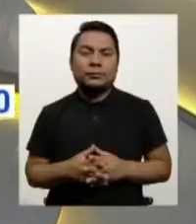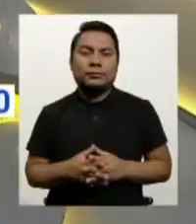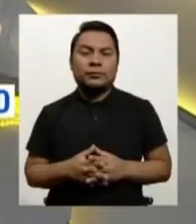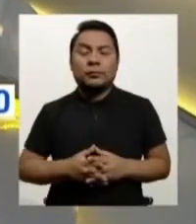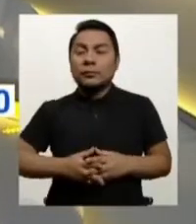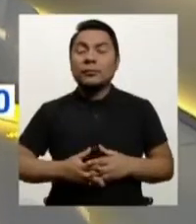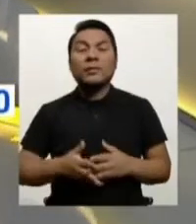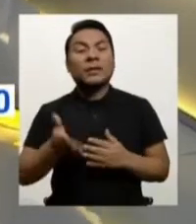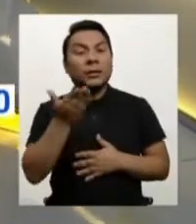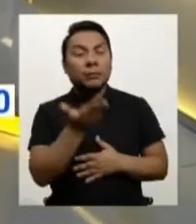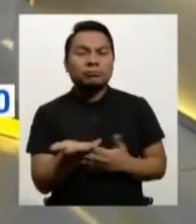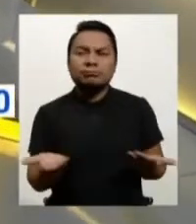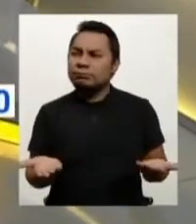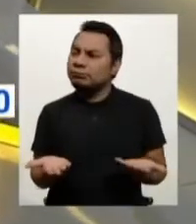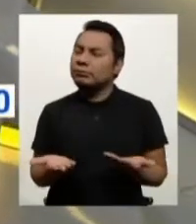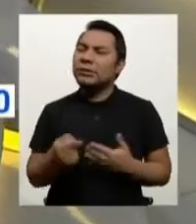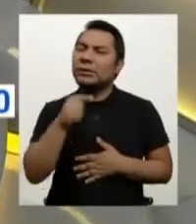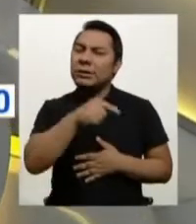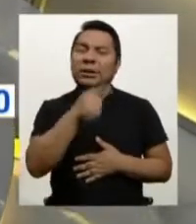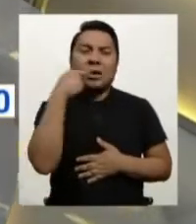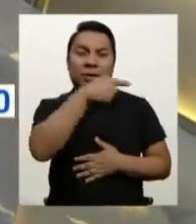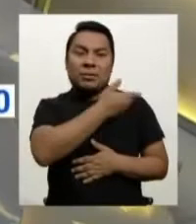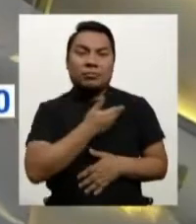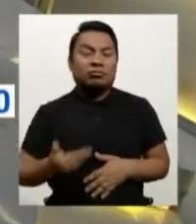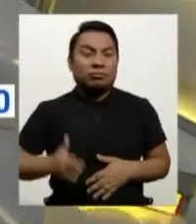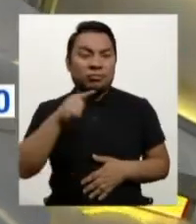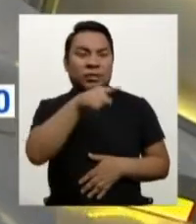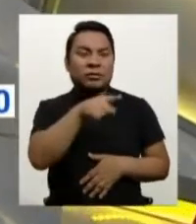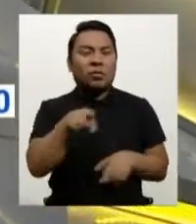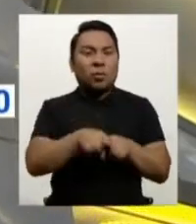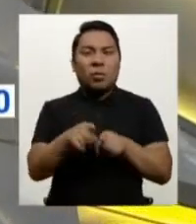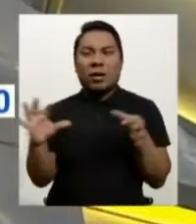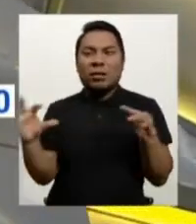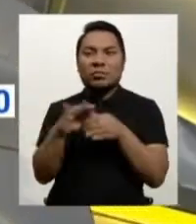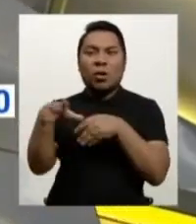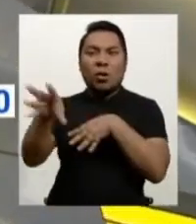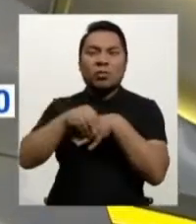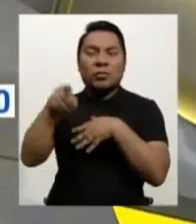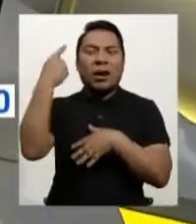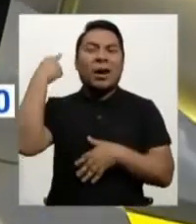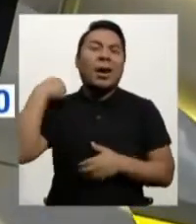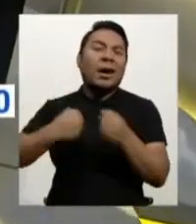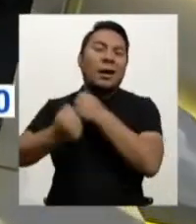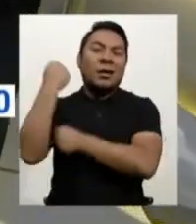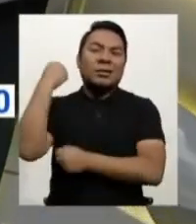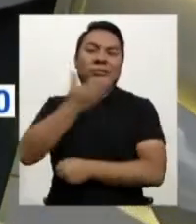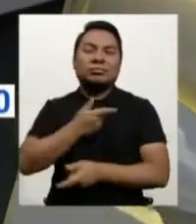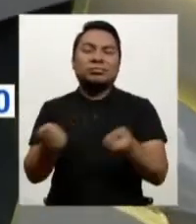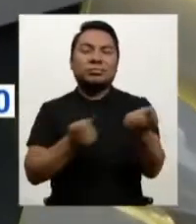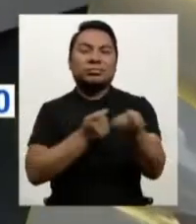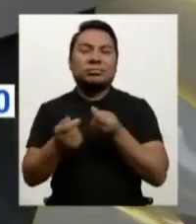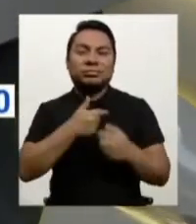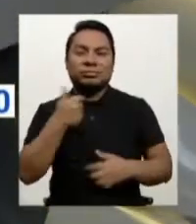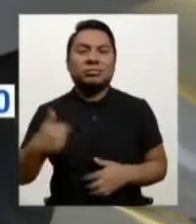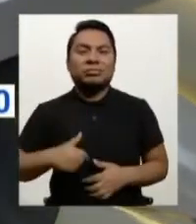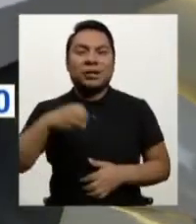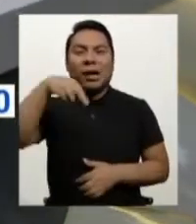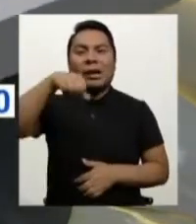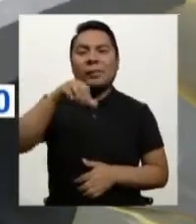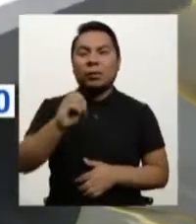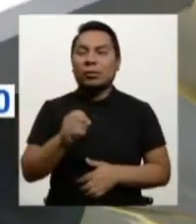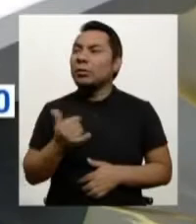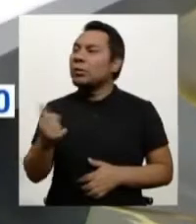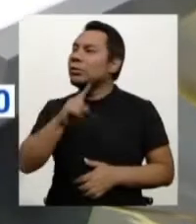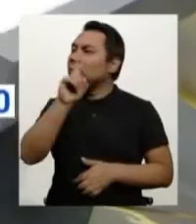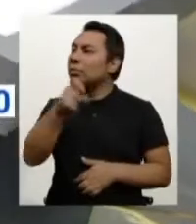Bueno, con esto está el nivel Xi Jinping, de Deng Xiaoping y de Mao Zedong para la historia china. Veamos cuáles han sido las